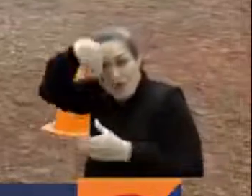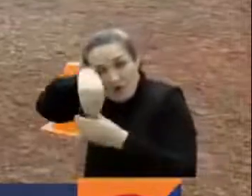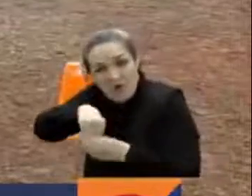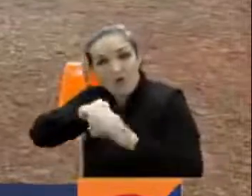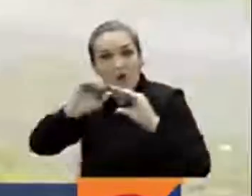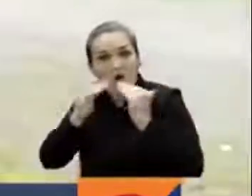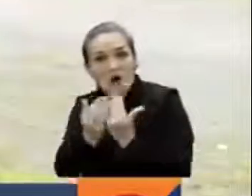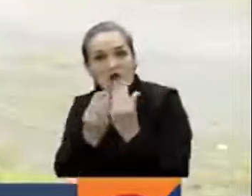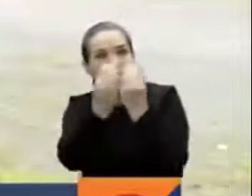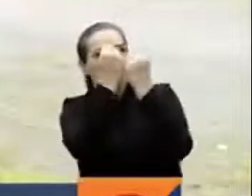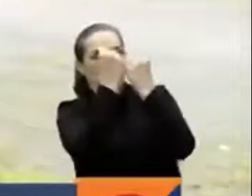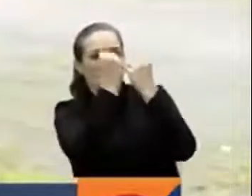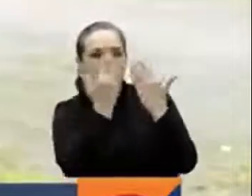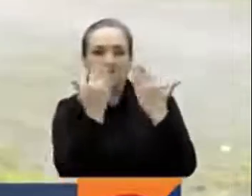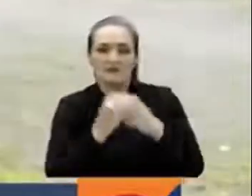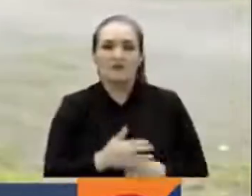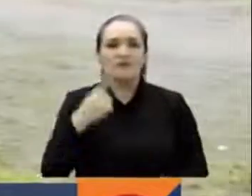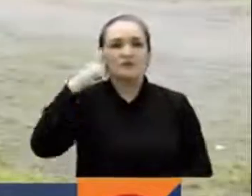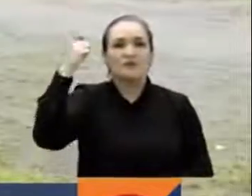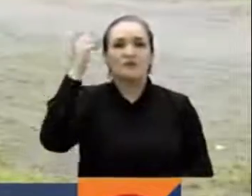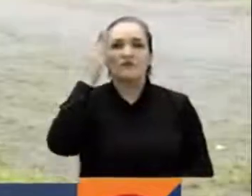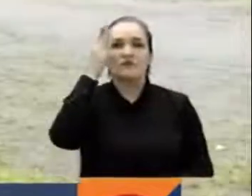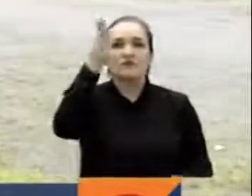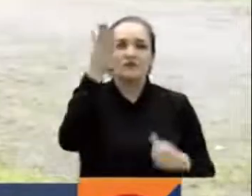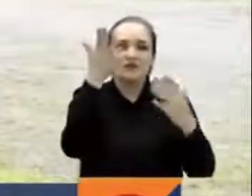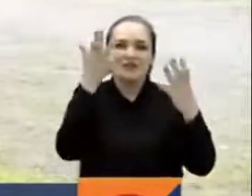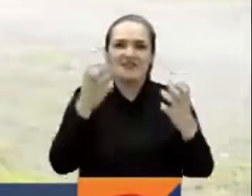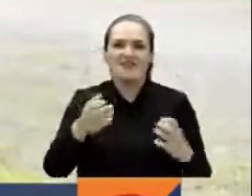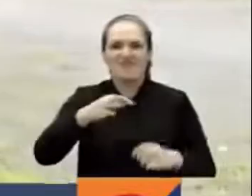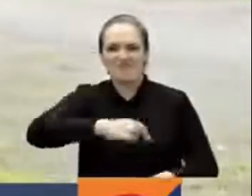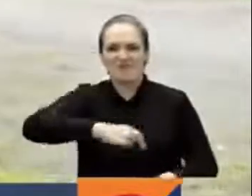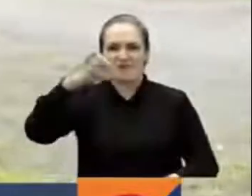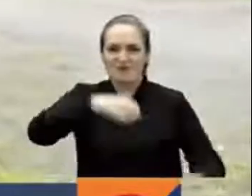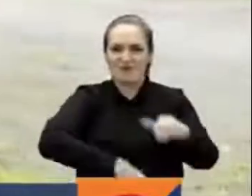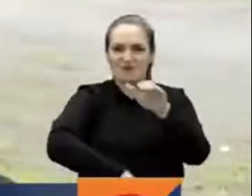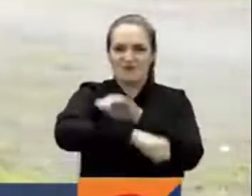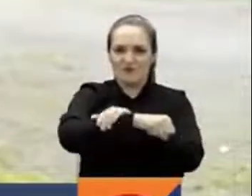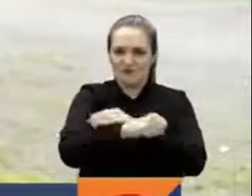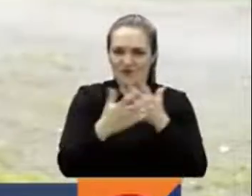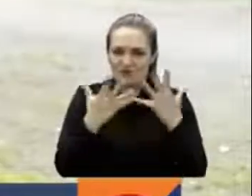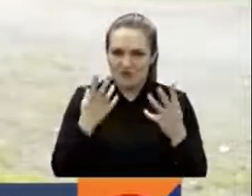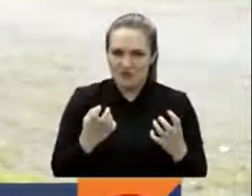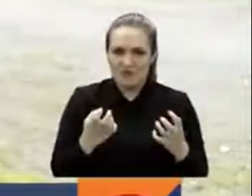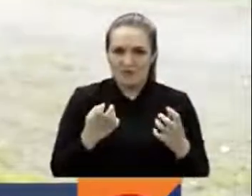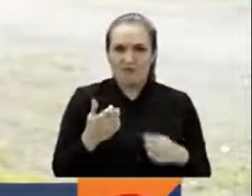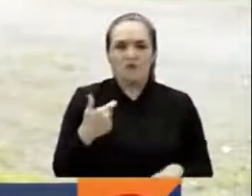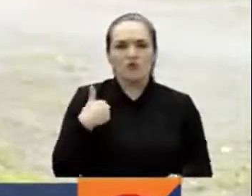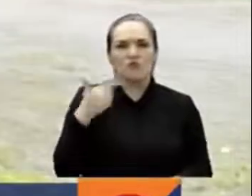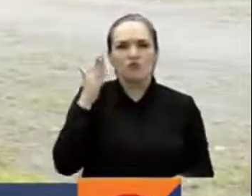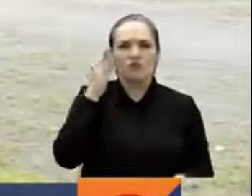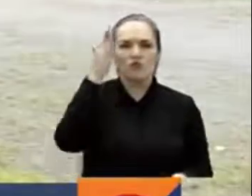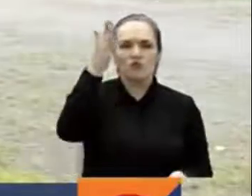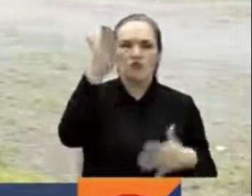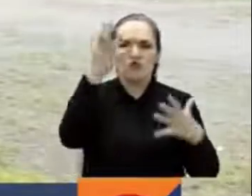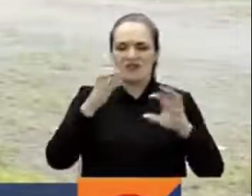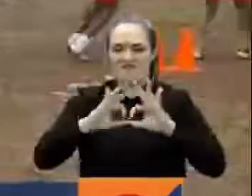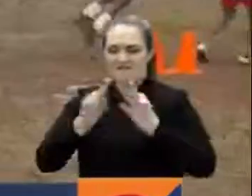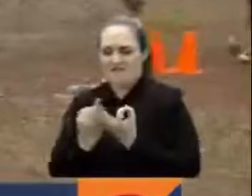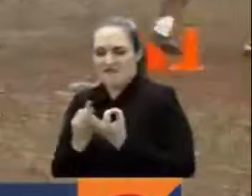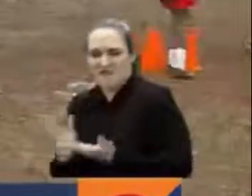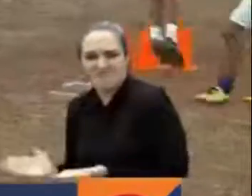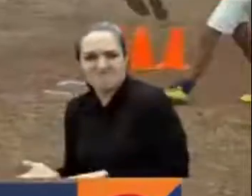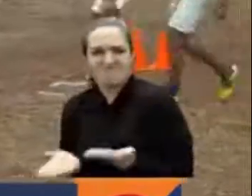procesos formativos. Yo sueño con ser un gran futbolista y sacar a mi familia